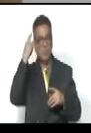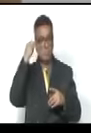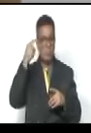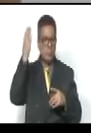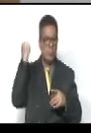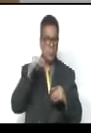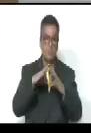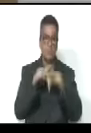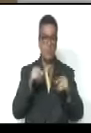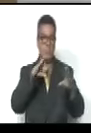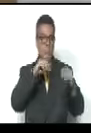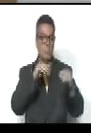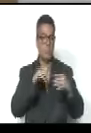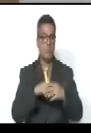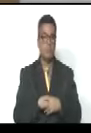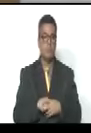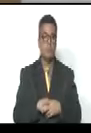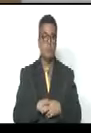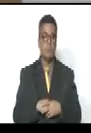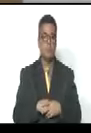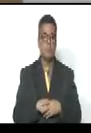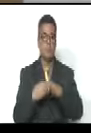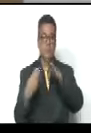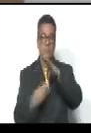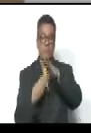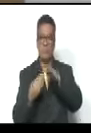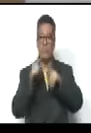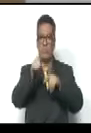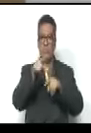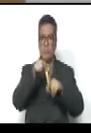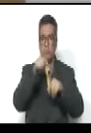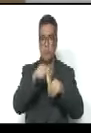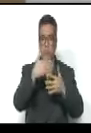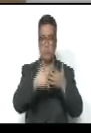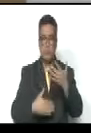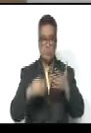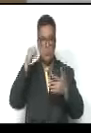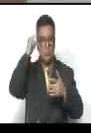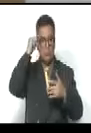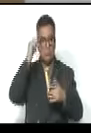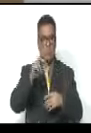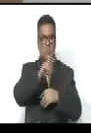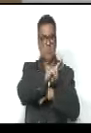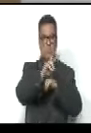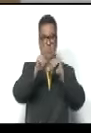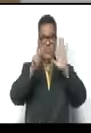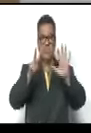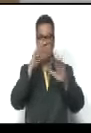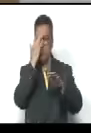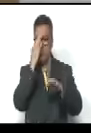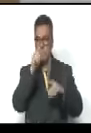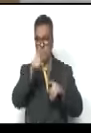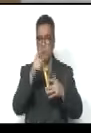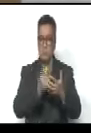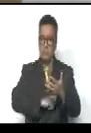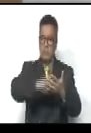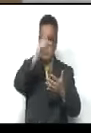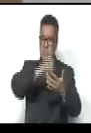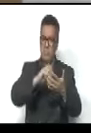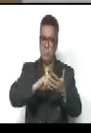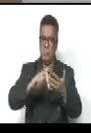todas y todos hablaron. Y basado en esto, el día 27 de febrero